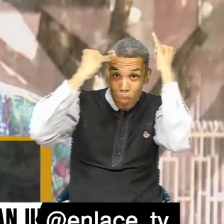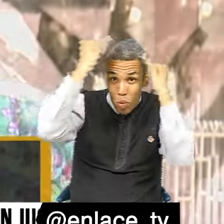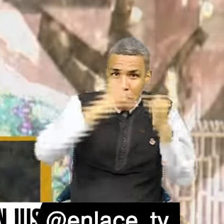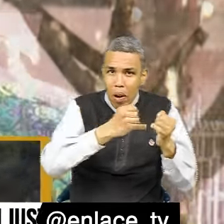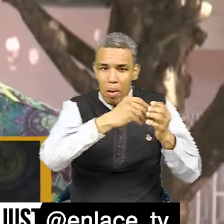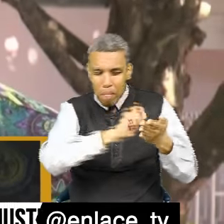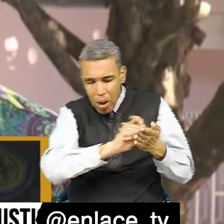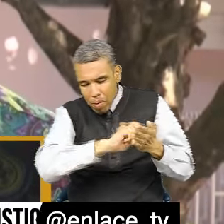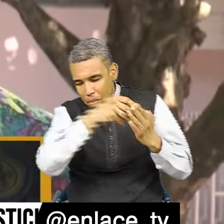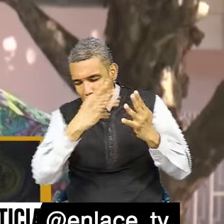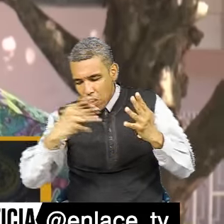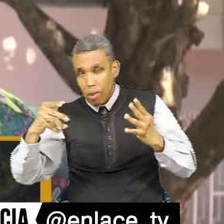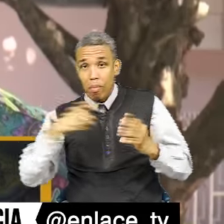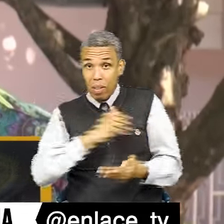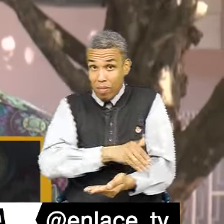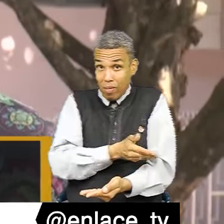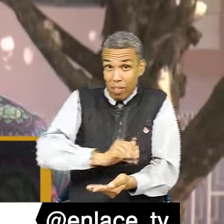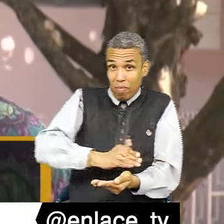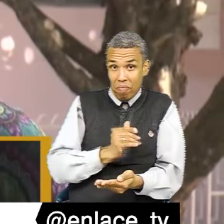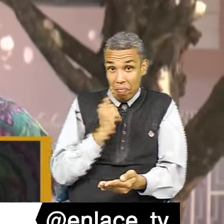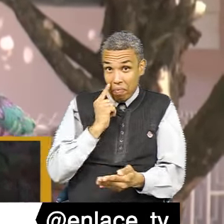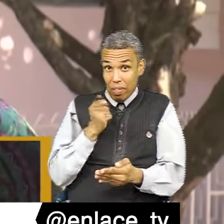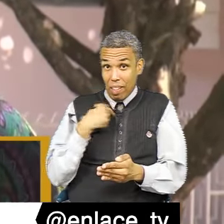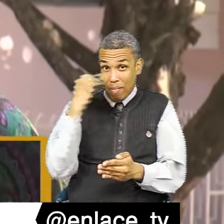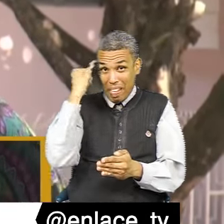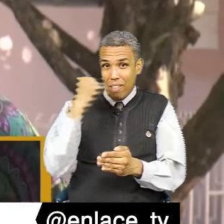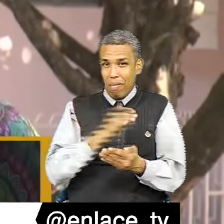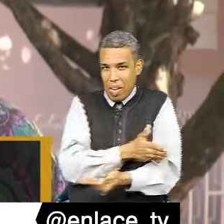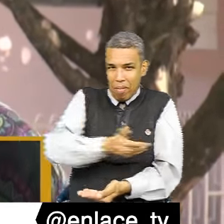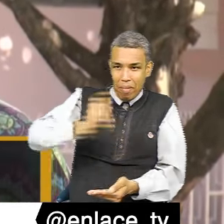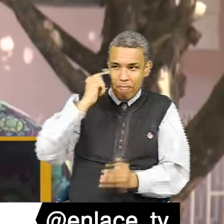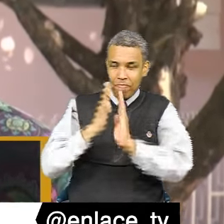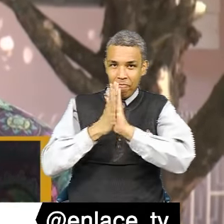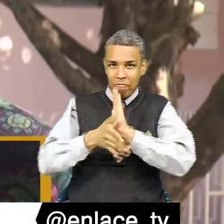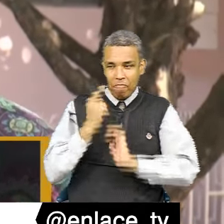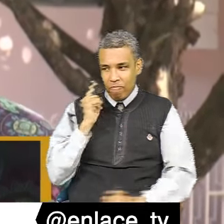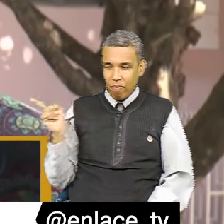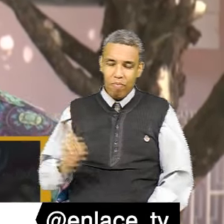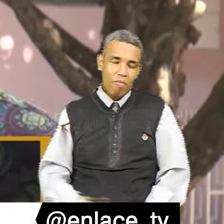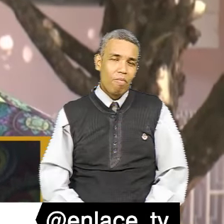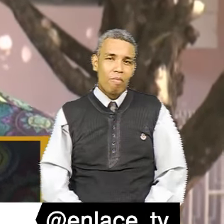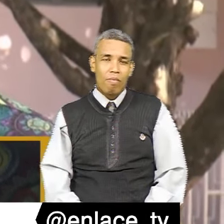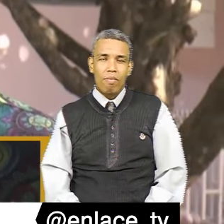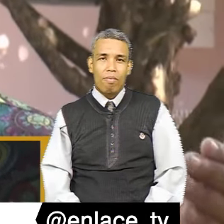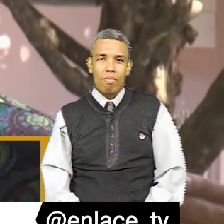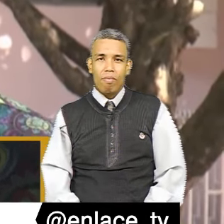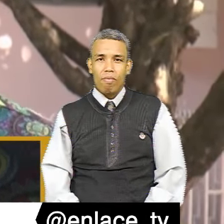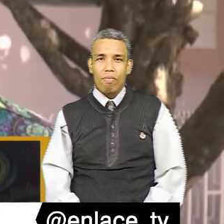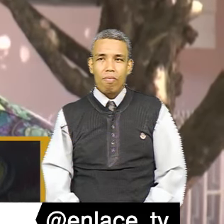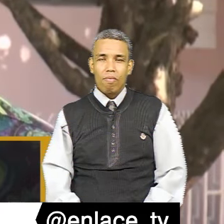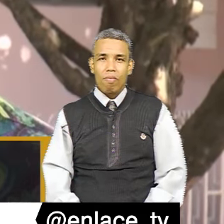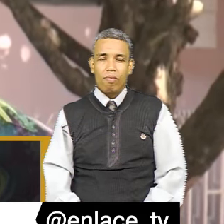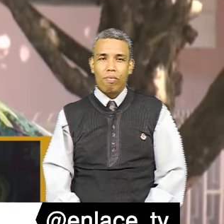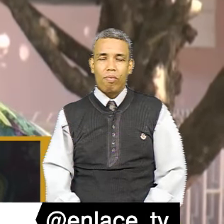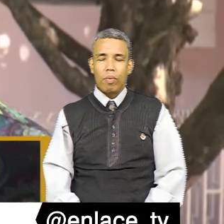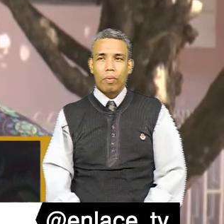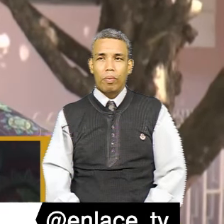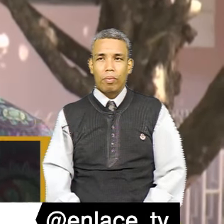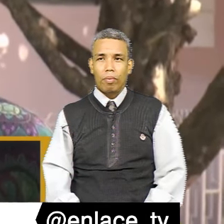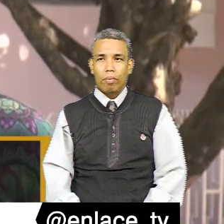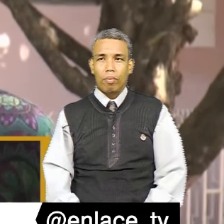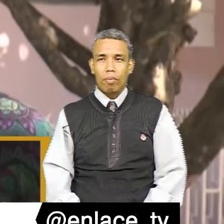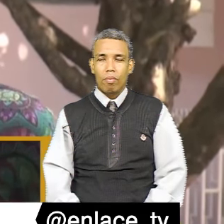canciones. Soy el hombre que sufrió bastante solito en la vida, pero Dios me mandó una princesa que curó mis